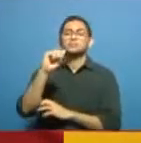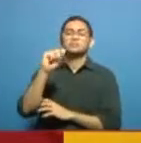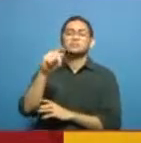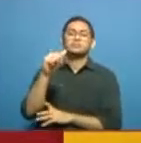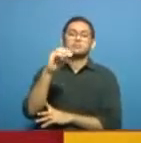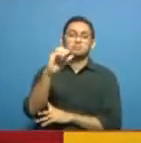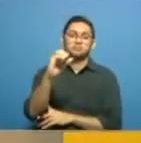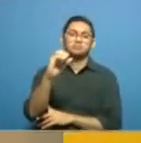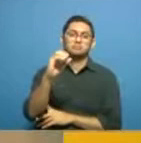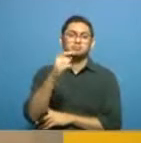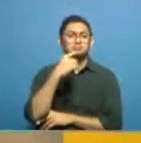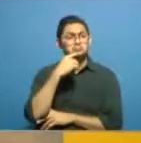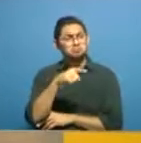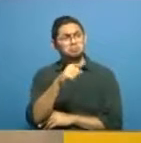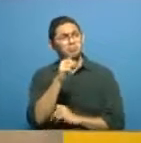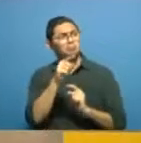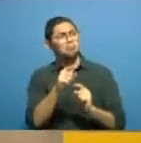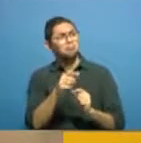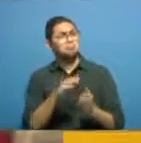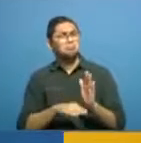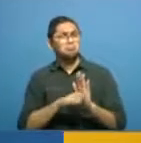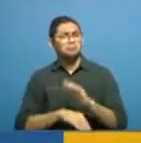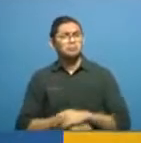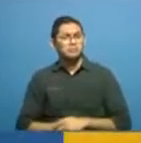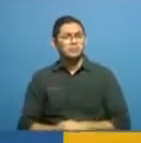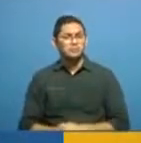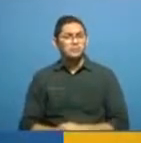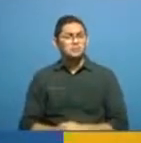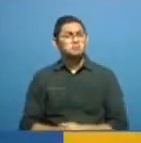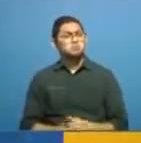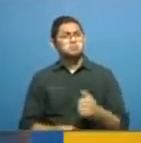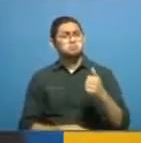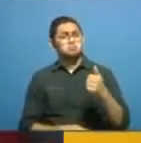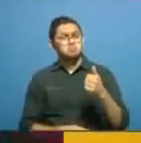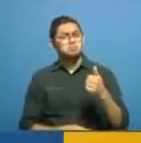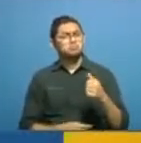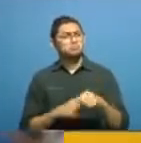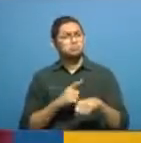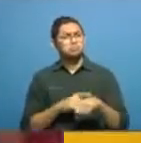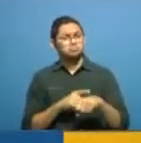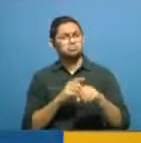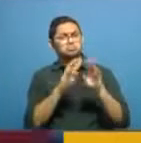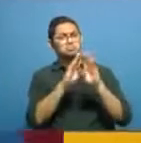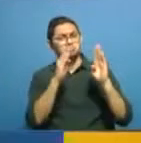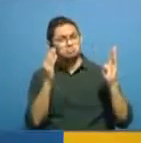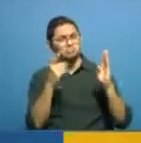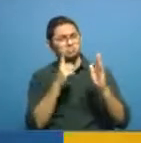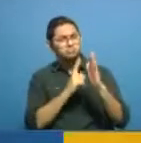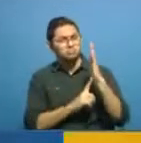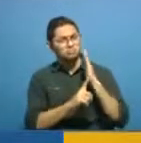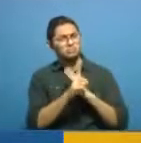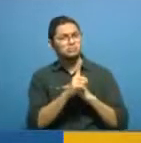por precios y los beneficios que se ofrecen. Me pareció bien. Llegamos a la hora exacta, abrió las 16 horas y